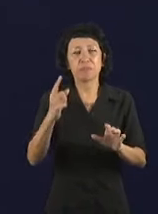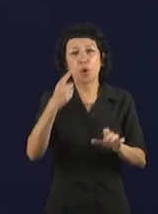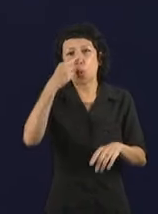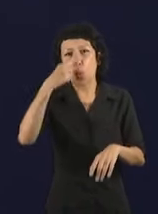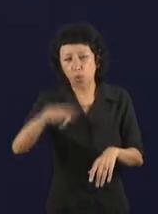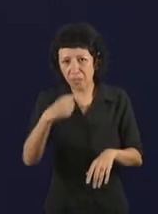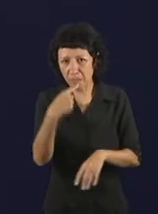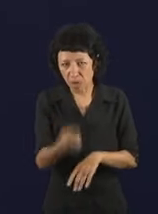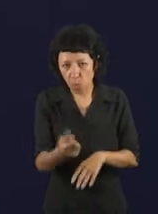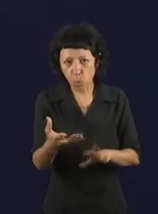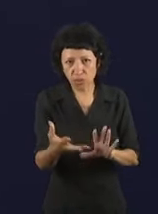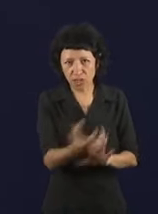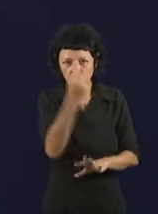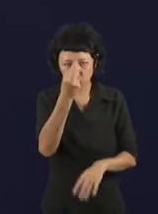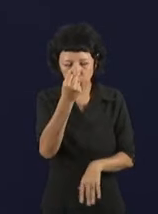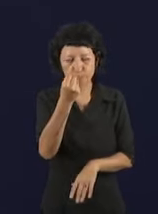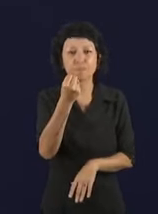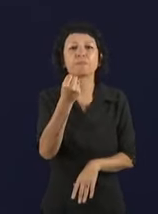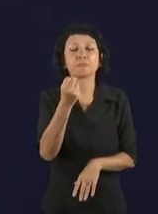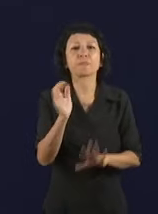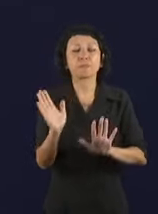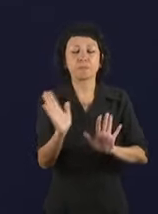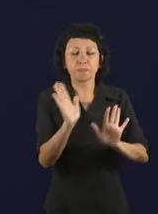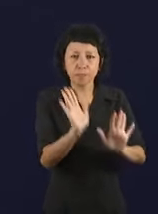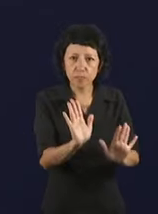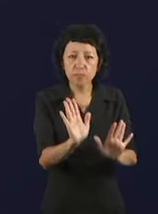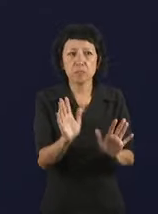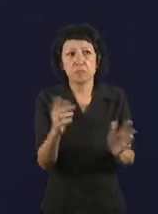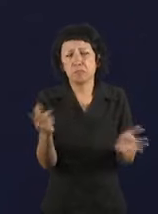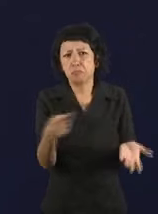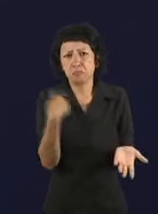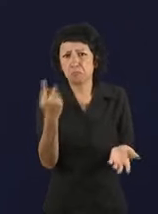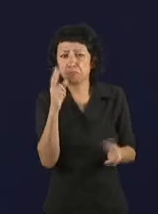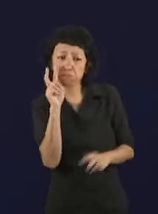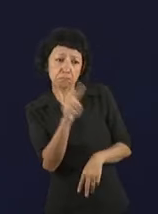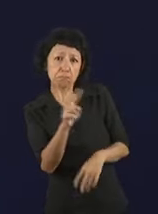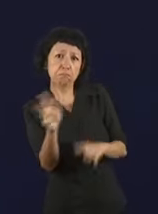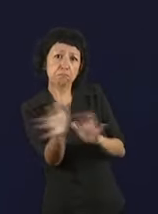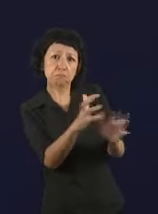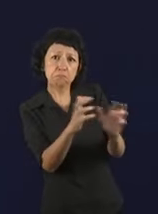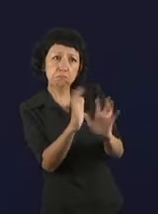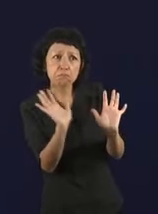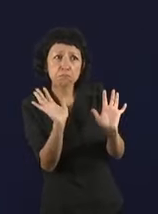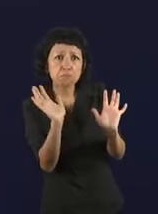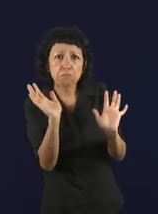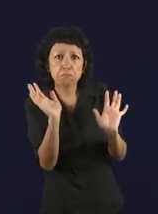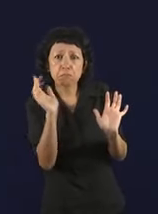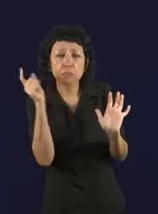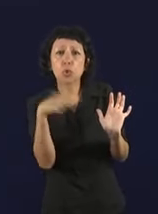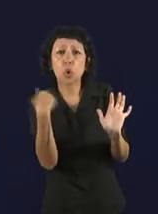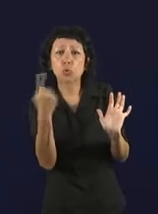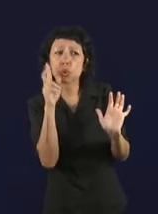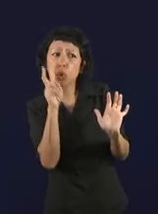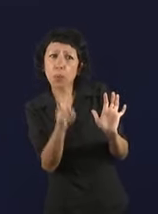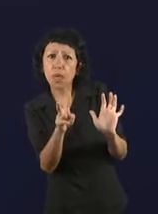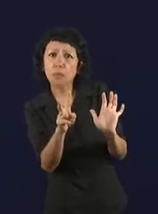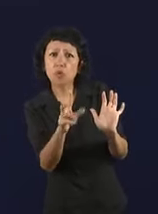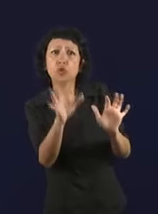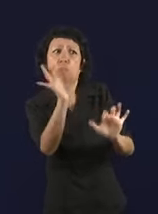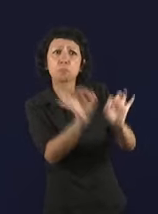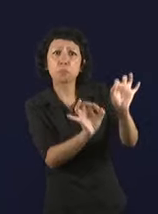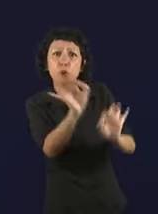de que no vemos no vemos razones para que efectivamente el proyecto de ley base se